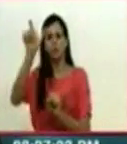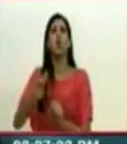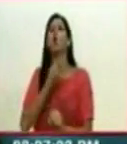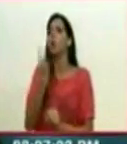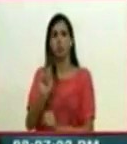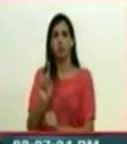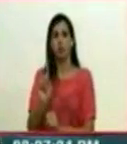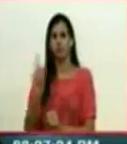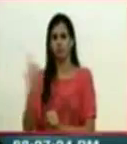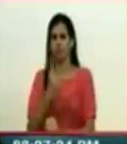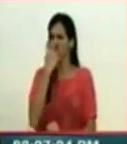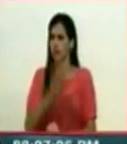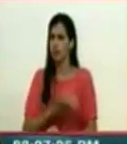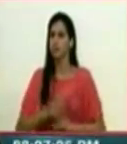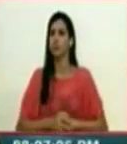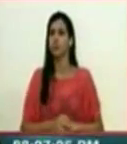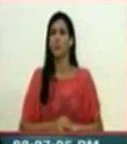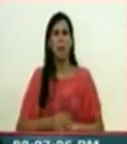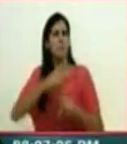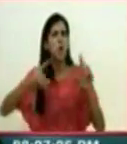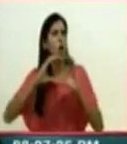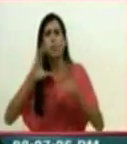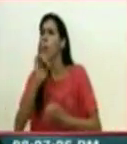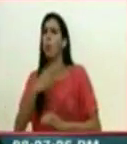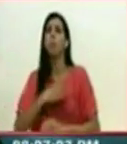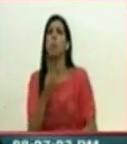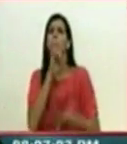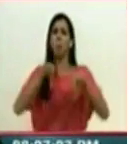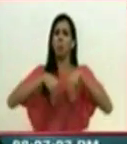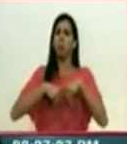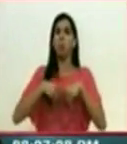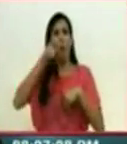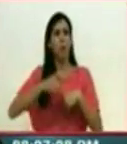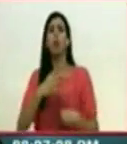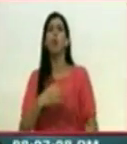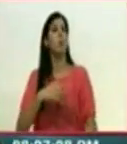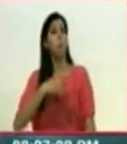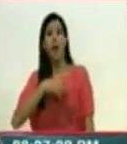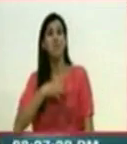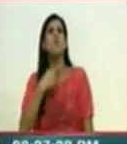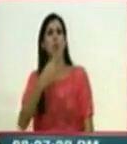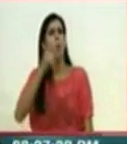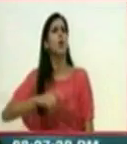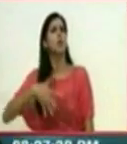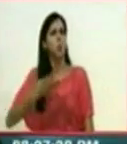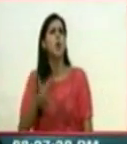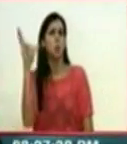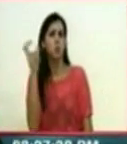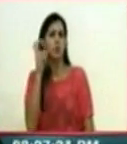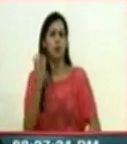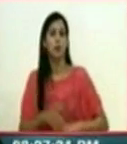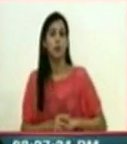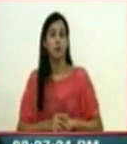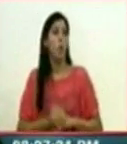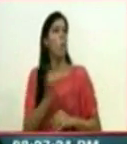país. Porque no pueden los medios de comunicación callar la voz de los pueblos, ni pueden los medios de comunicación ni cualquier estrategia